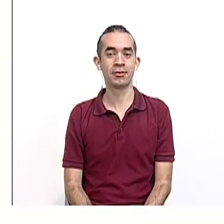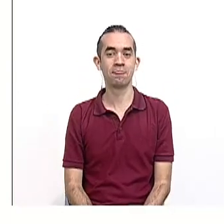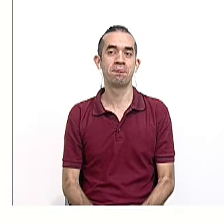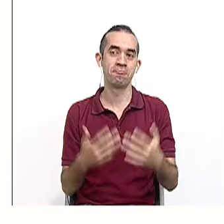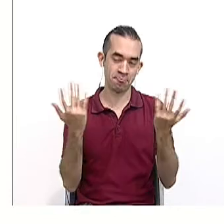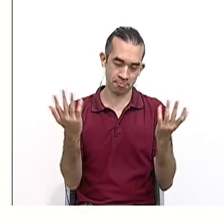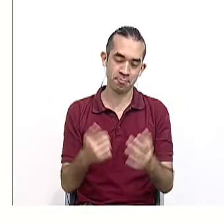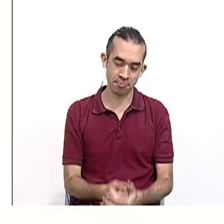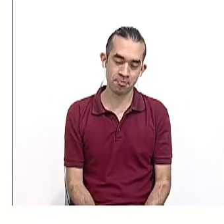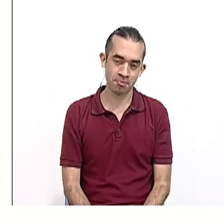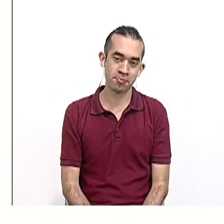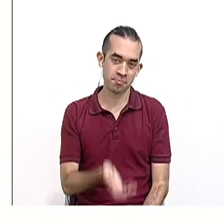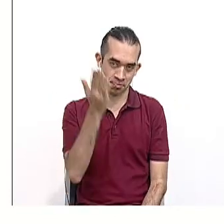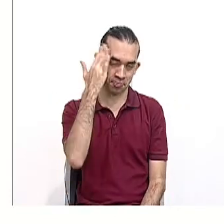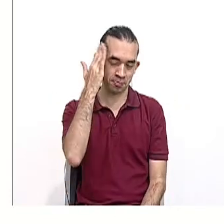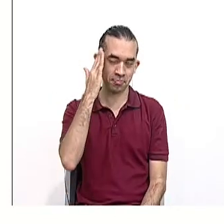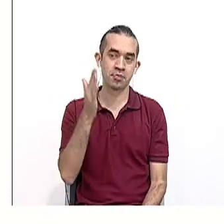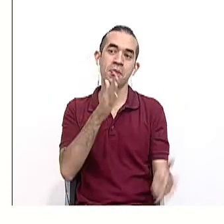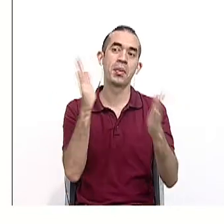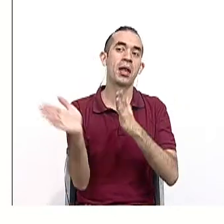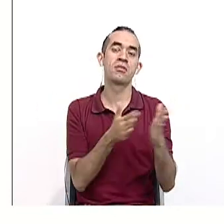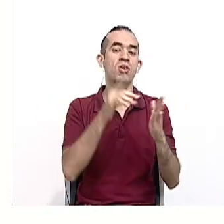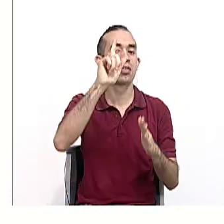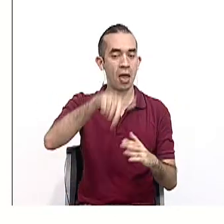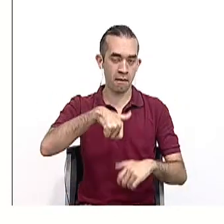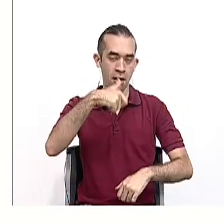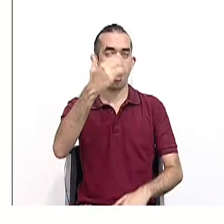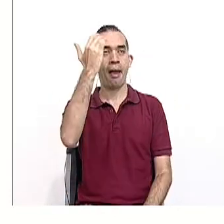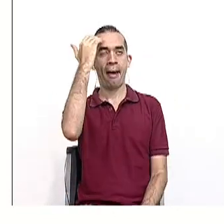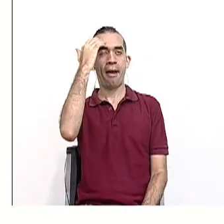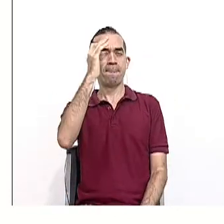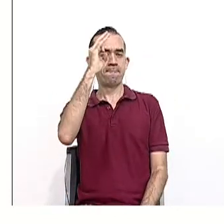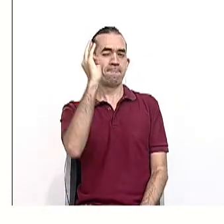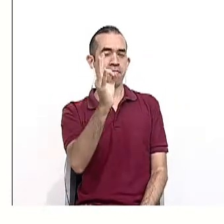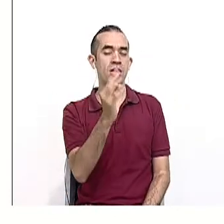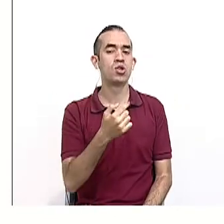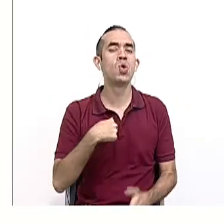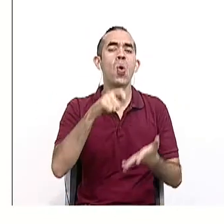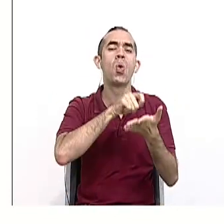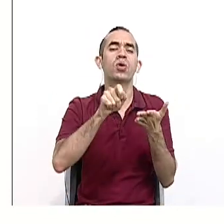Claro, en la planificación debemos tener muy claro qué voy a escribir.